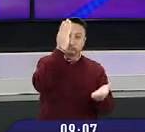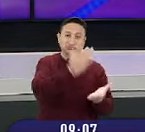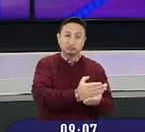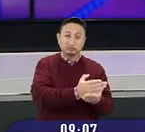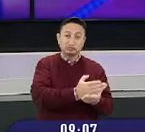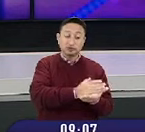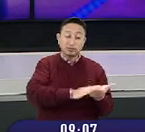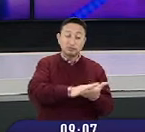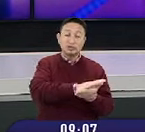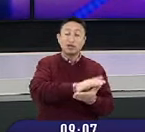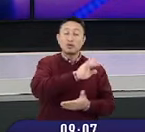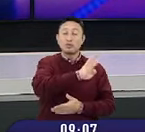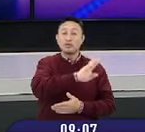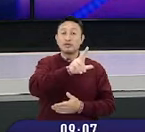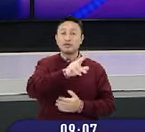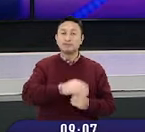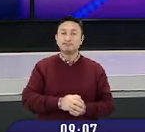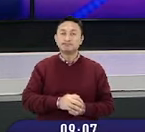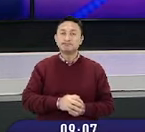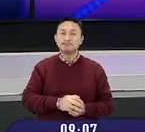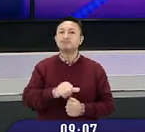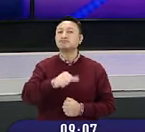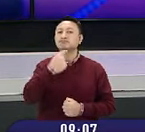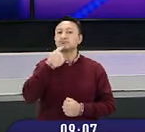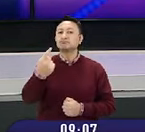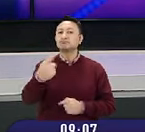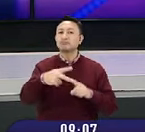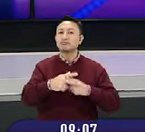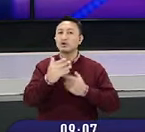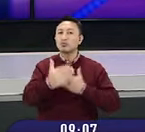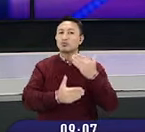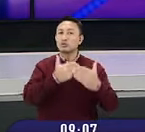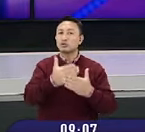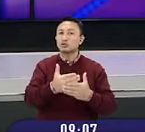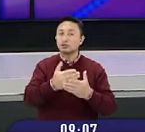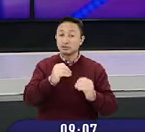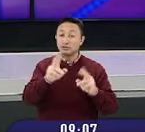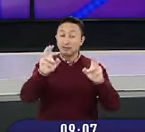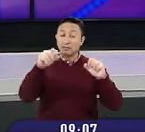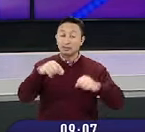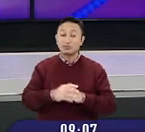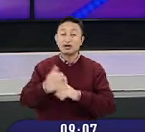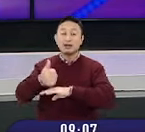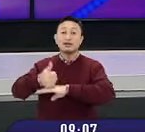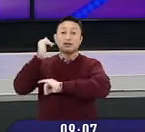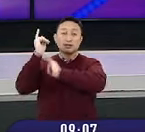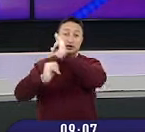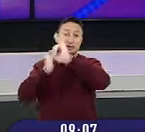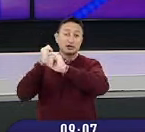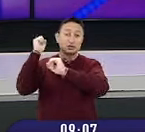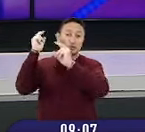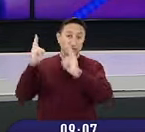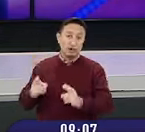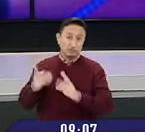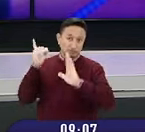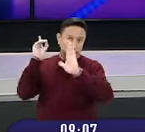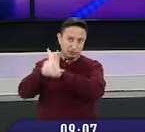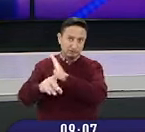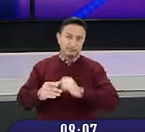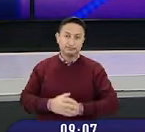bloque 43. Por otro lado, indicó que iniciará un proceso relacionado al tema en la Corte Interamericana de Derechos